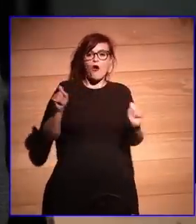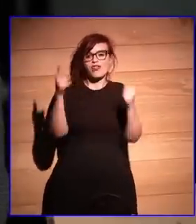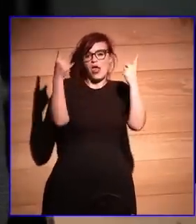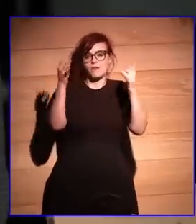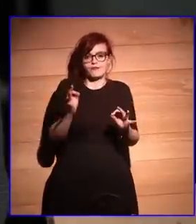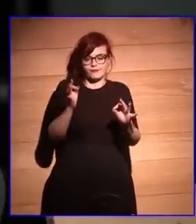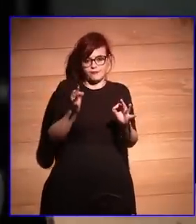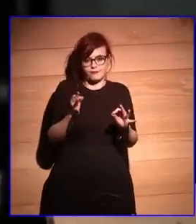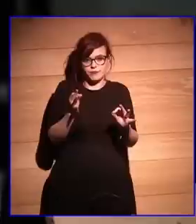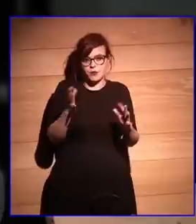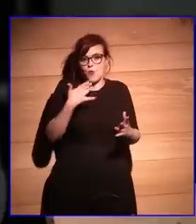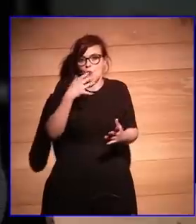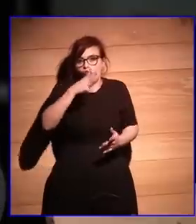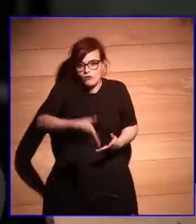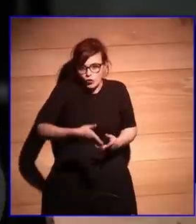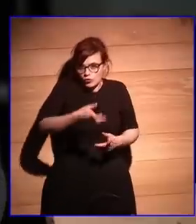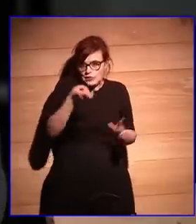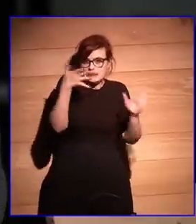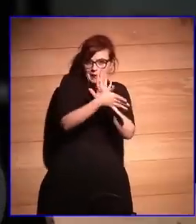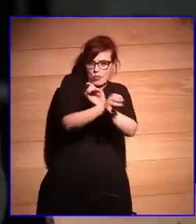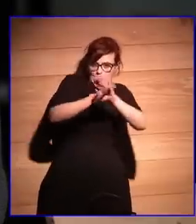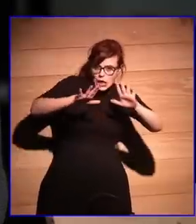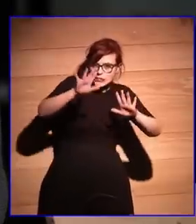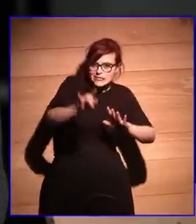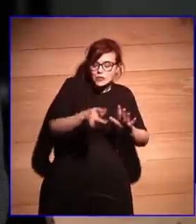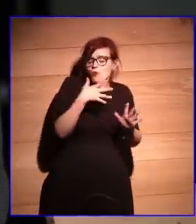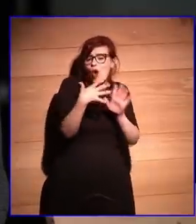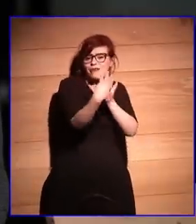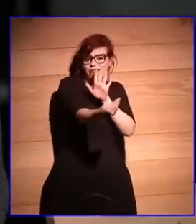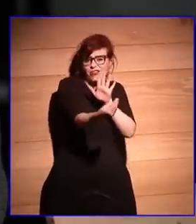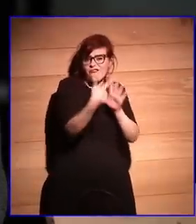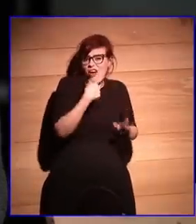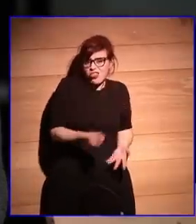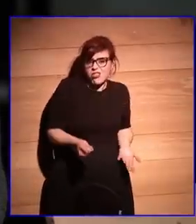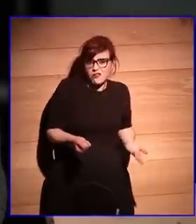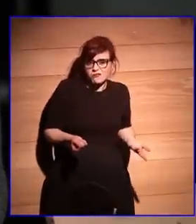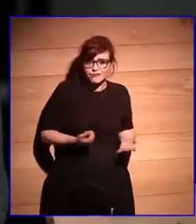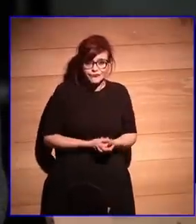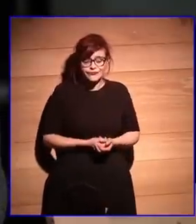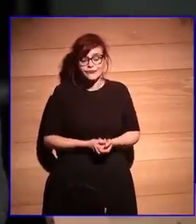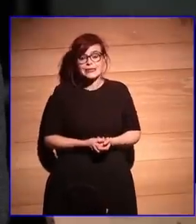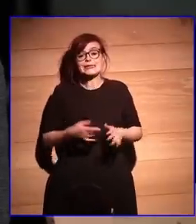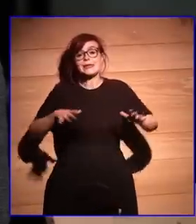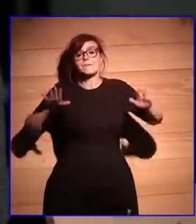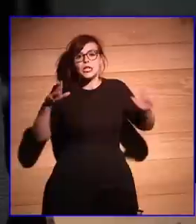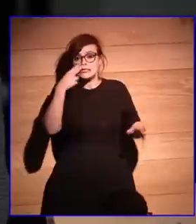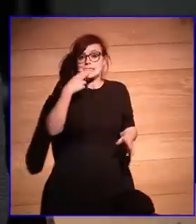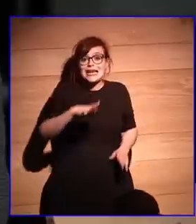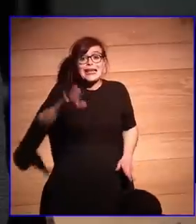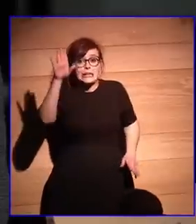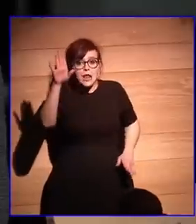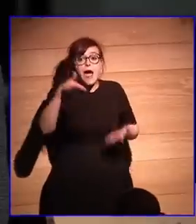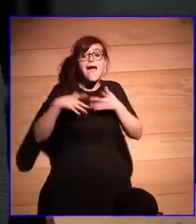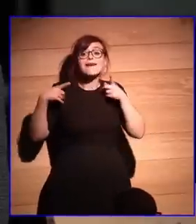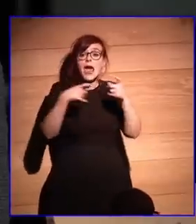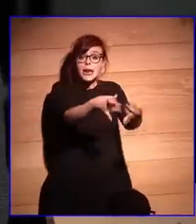absolutamente indiscutible. Por razones perfectamente explicables, muy fáciles de entender. Si Hitler hubiera ganado la